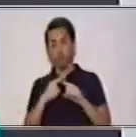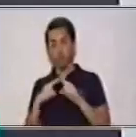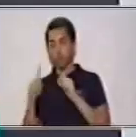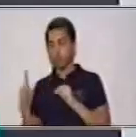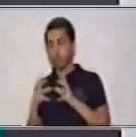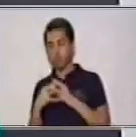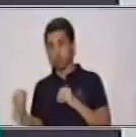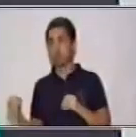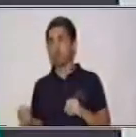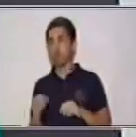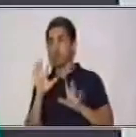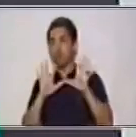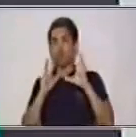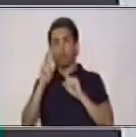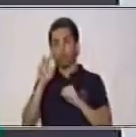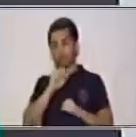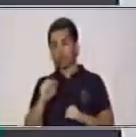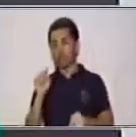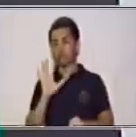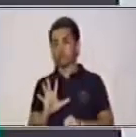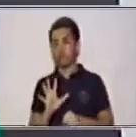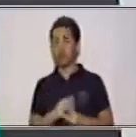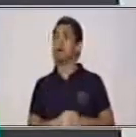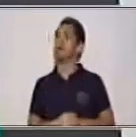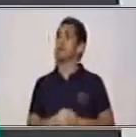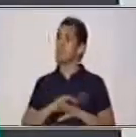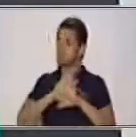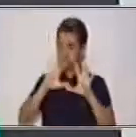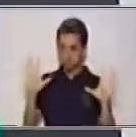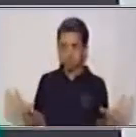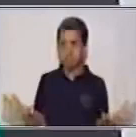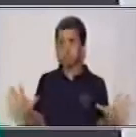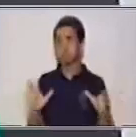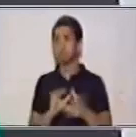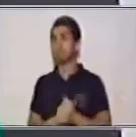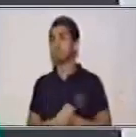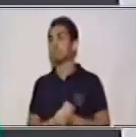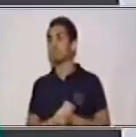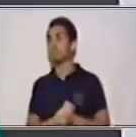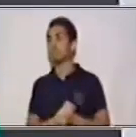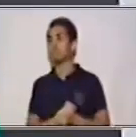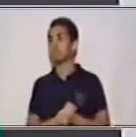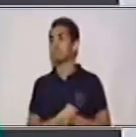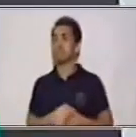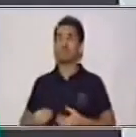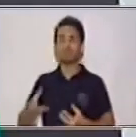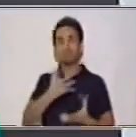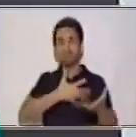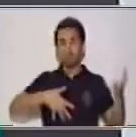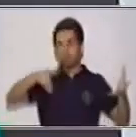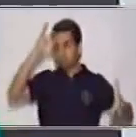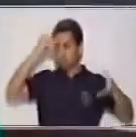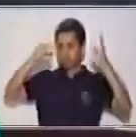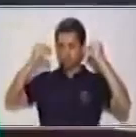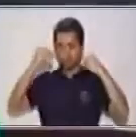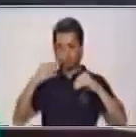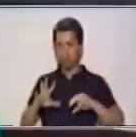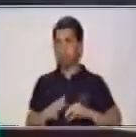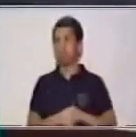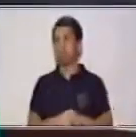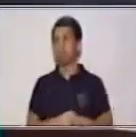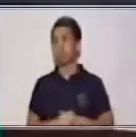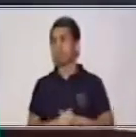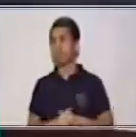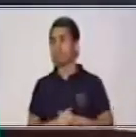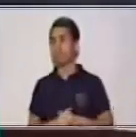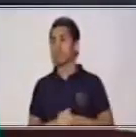12 quintos. Bien, hemos terminado entonces de hacer la activación de conocimientos previos y